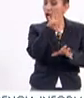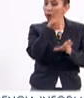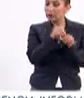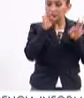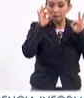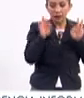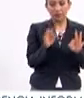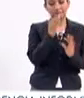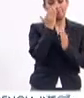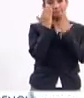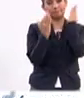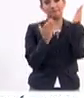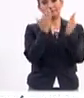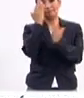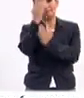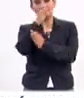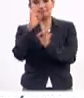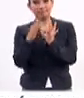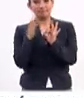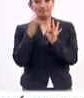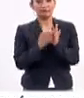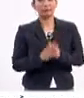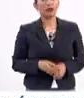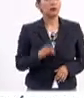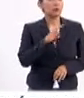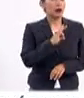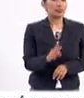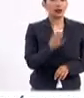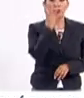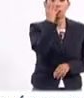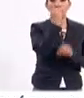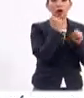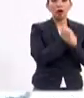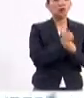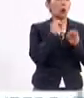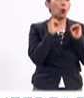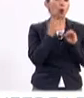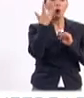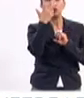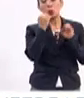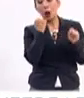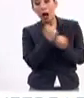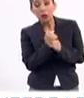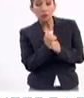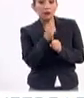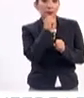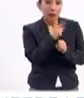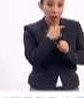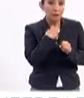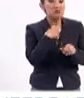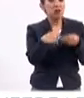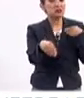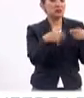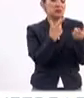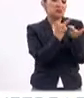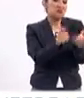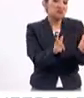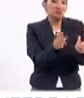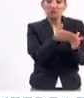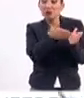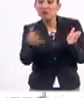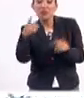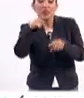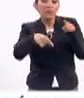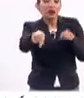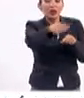completar un programa. Puede ser en 4 años o hasta 8 años. También eso es flexible y depende del ritmo